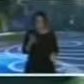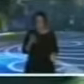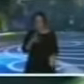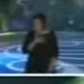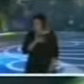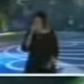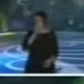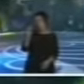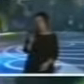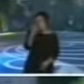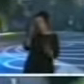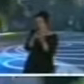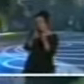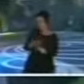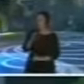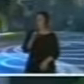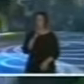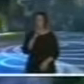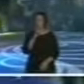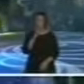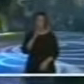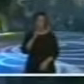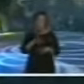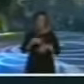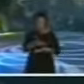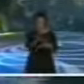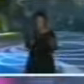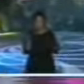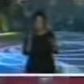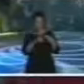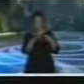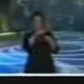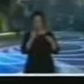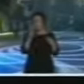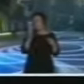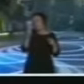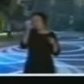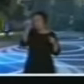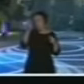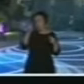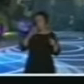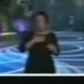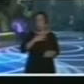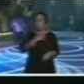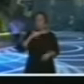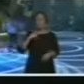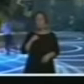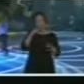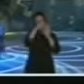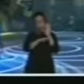tema. Con todos ustedes, nuestro propio tutorial. Gracias. Qué bueno, qué didácticos y qué